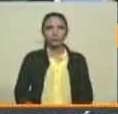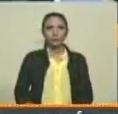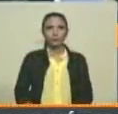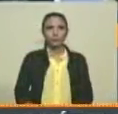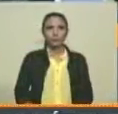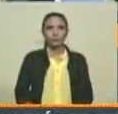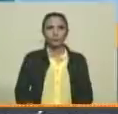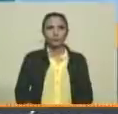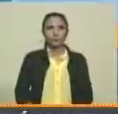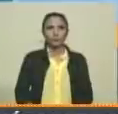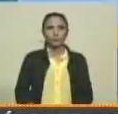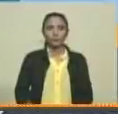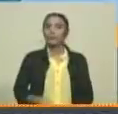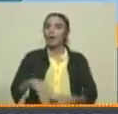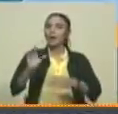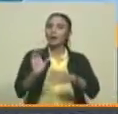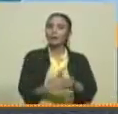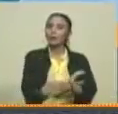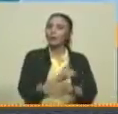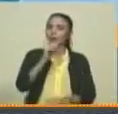buena que hizo en los años 60.